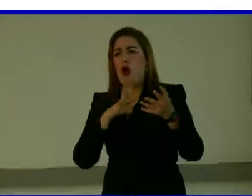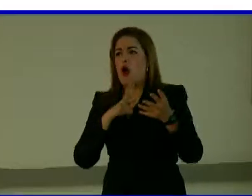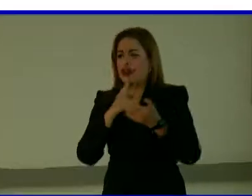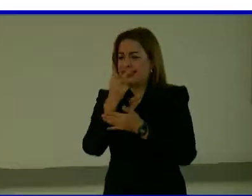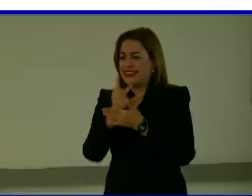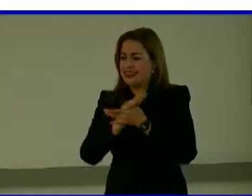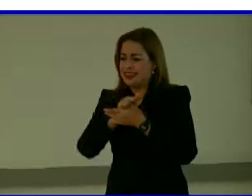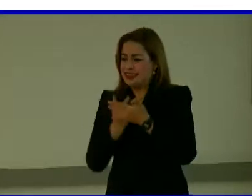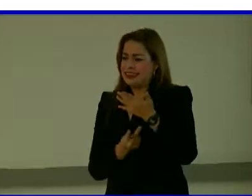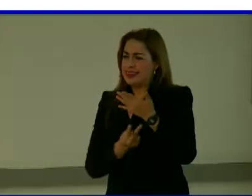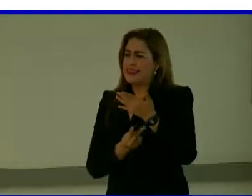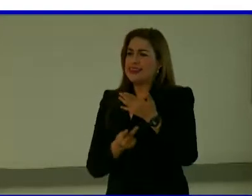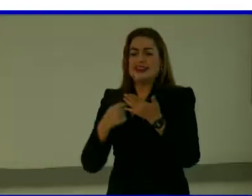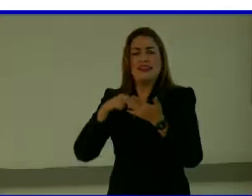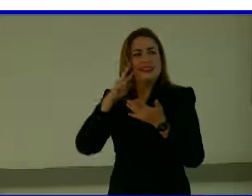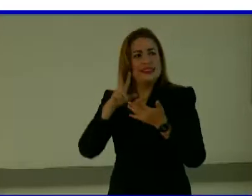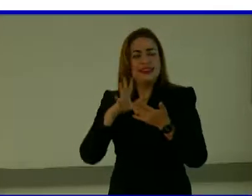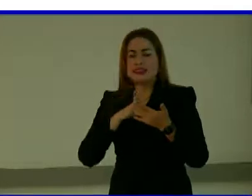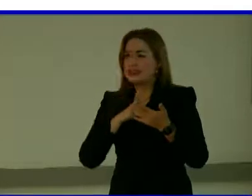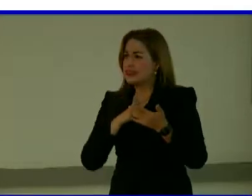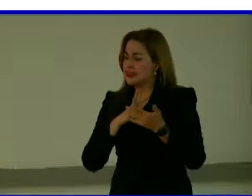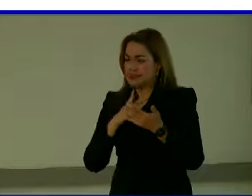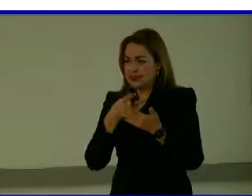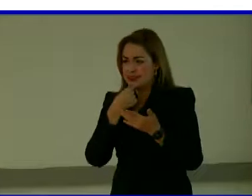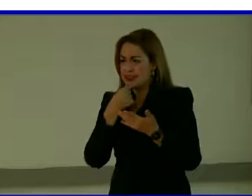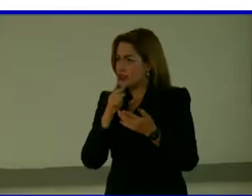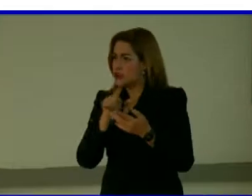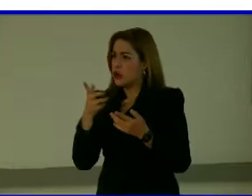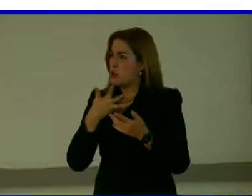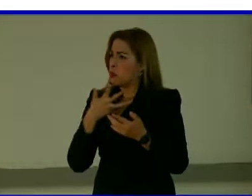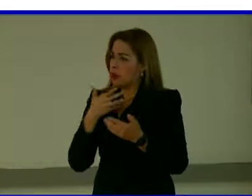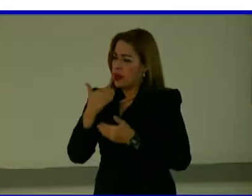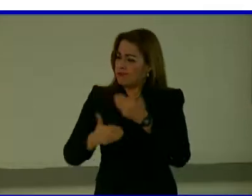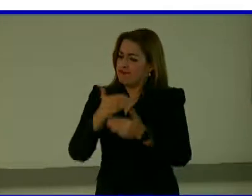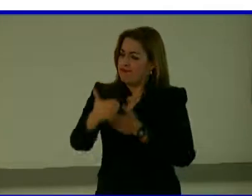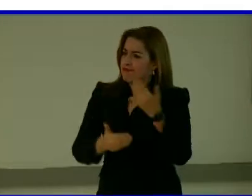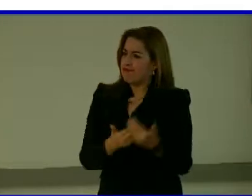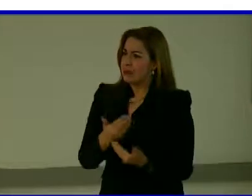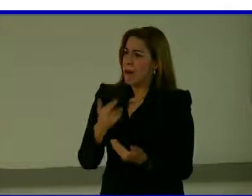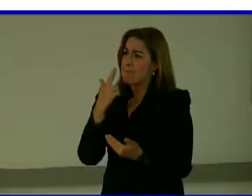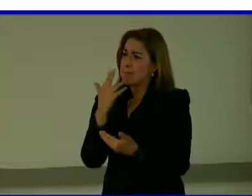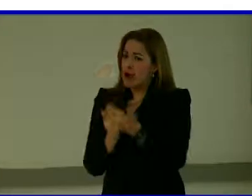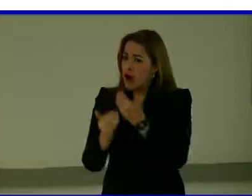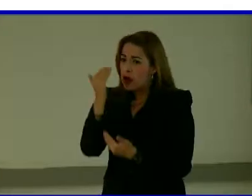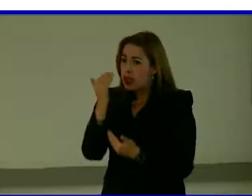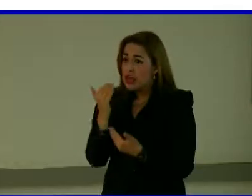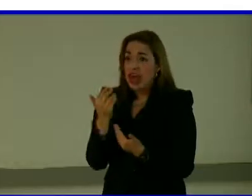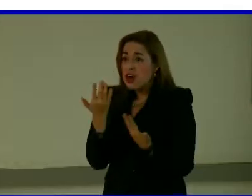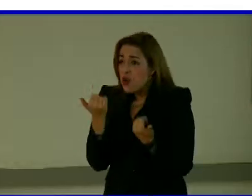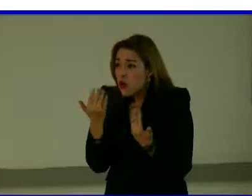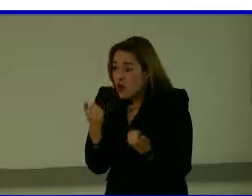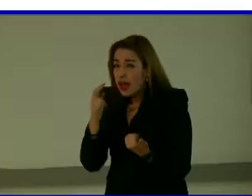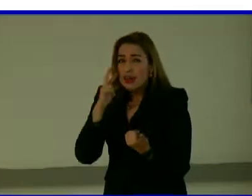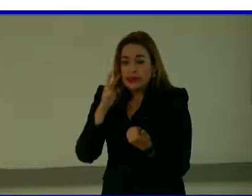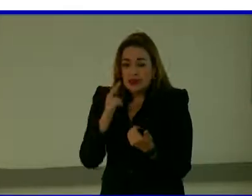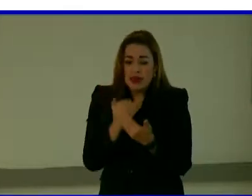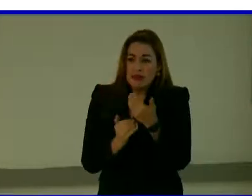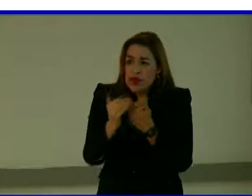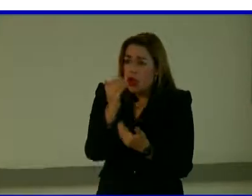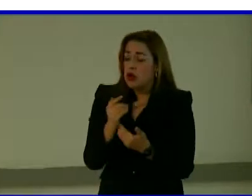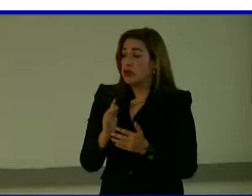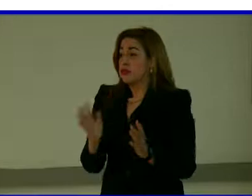programas donde no hay mejoría en el cuerpo estudiantil de los estudiantes que tienen retos y lo siguen haciendo lo